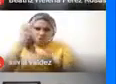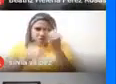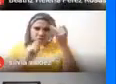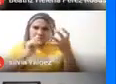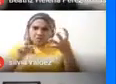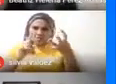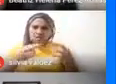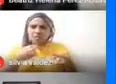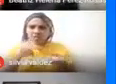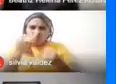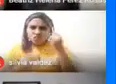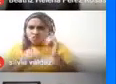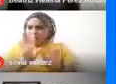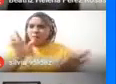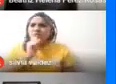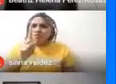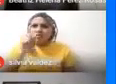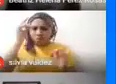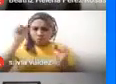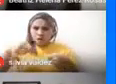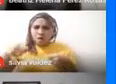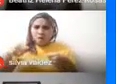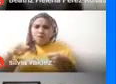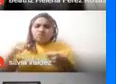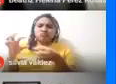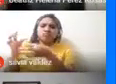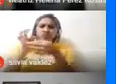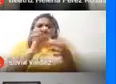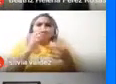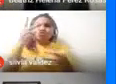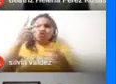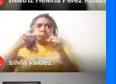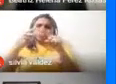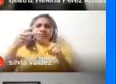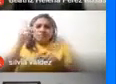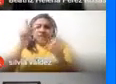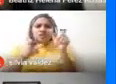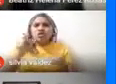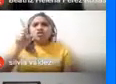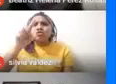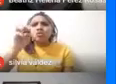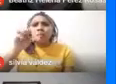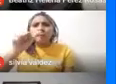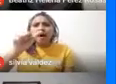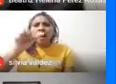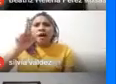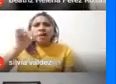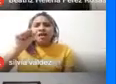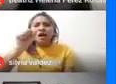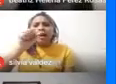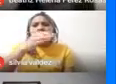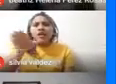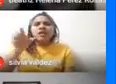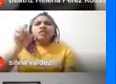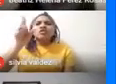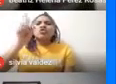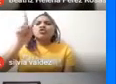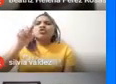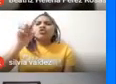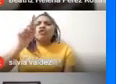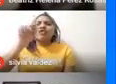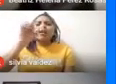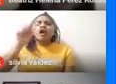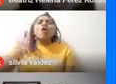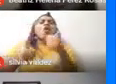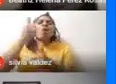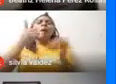voy a hacer la última pregunta y creo que podemos unirla. Son dos personas, Omaira y Sofía. Omaira dice, ¿cuál sería la planificación